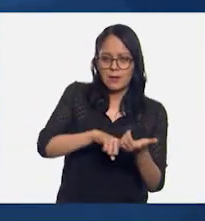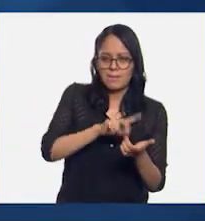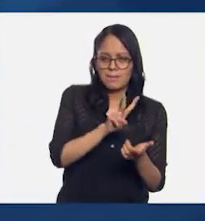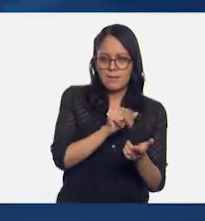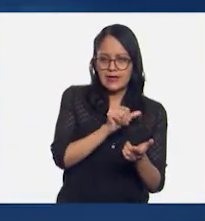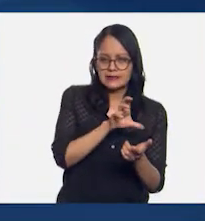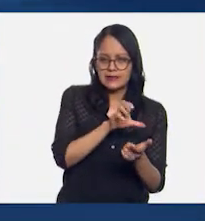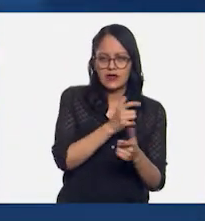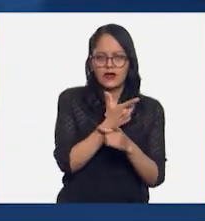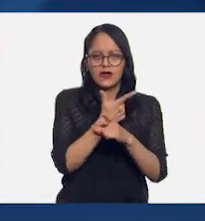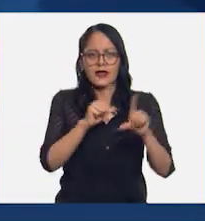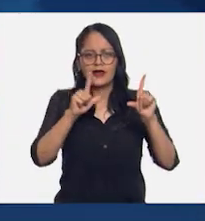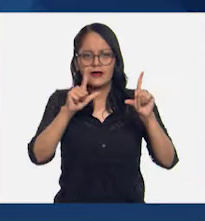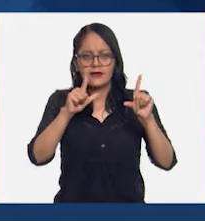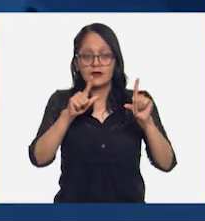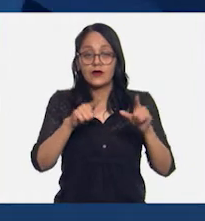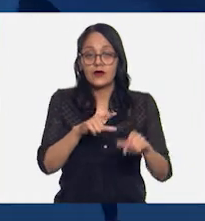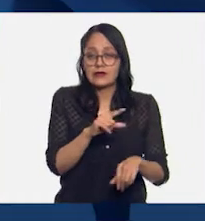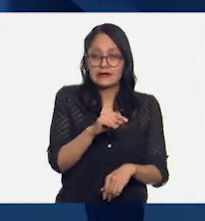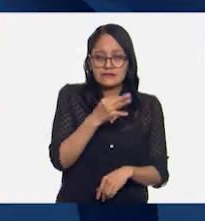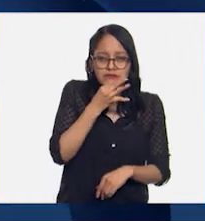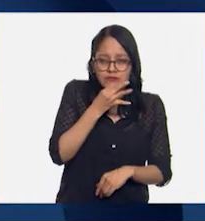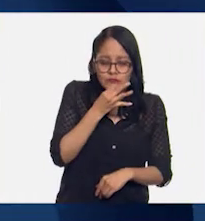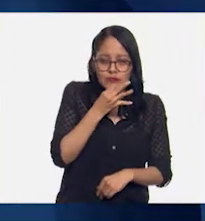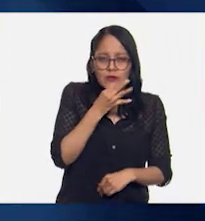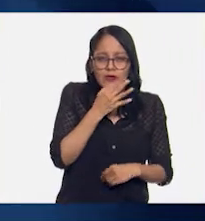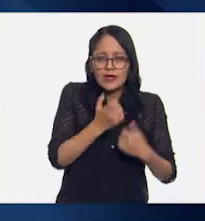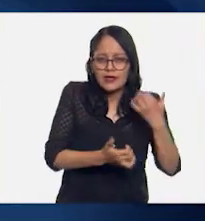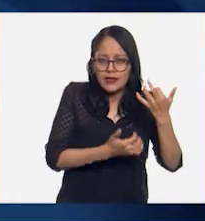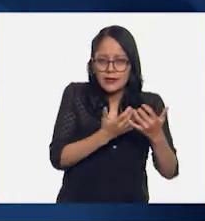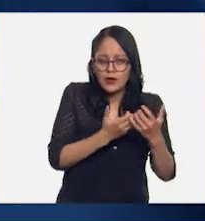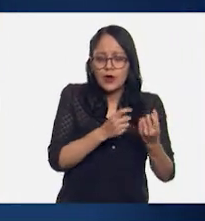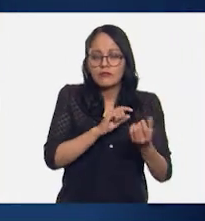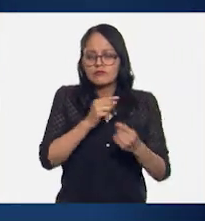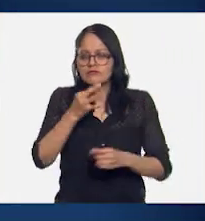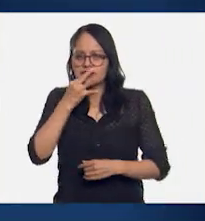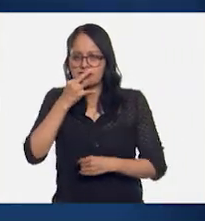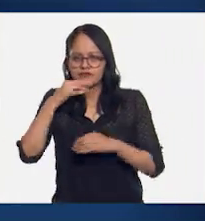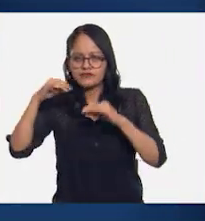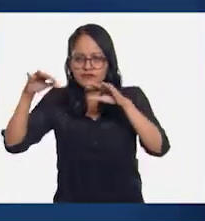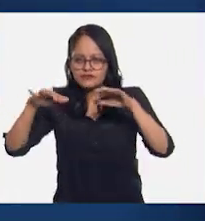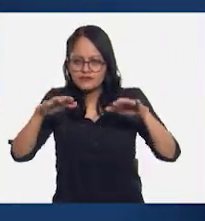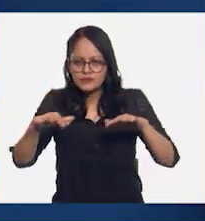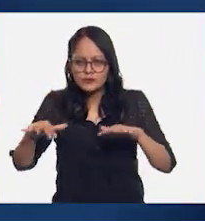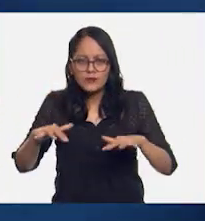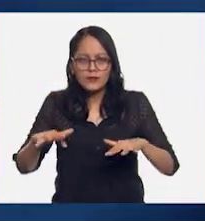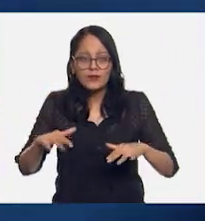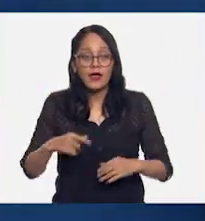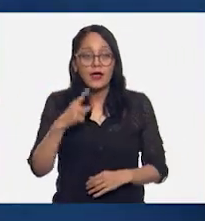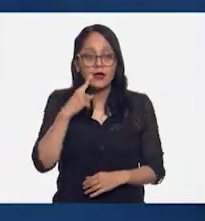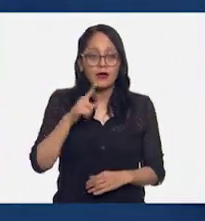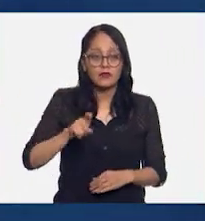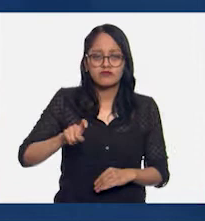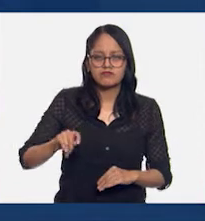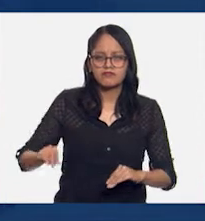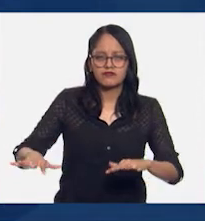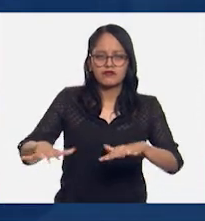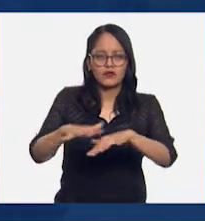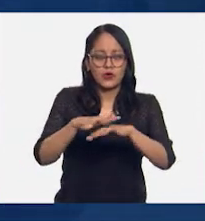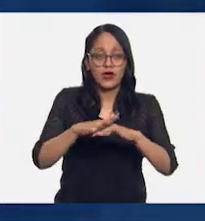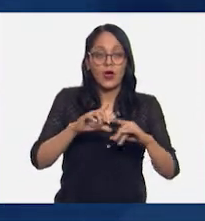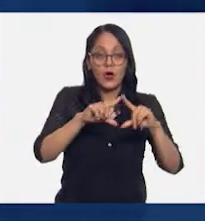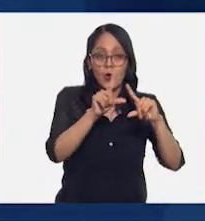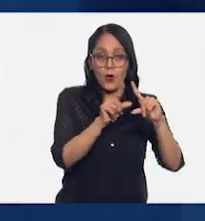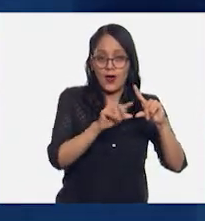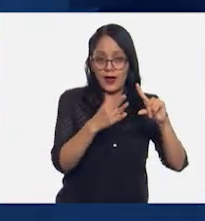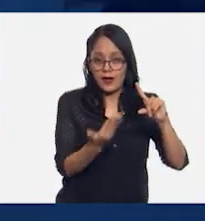instante en llamarada o en rocío, hoja que cae o grito en el cielo, un pájaro tan claro de alimento, el